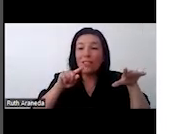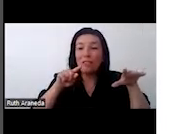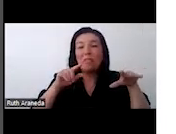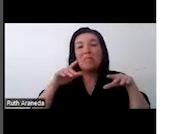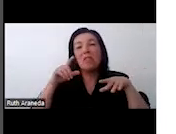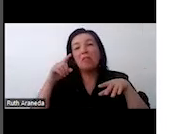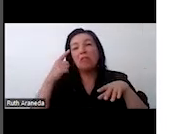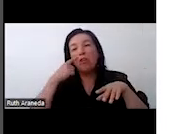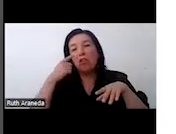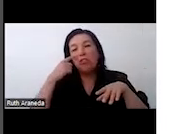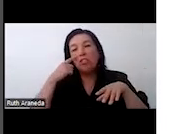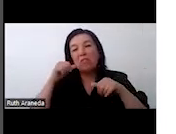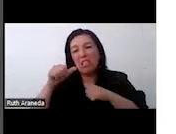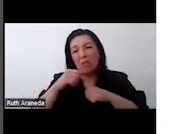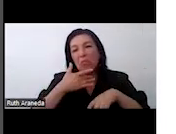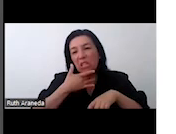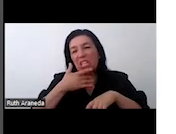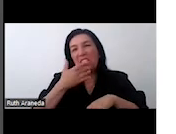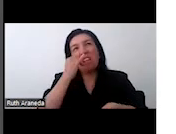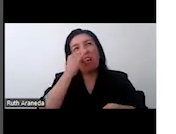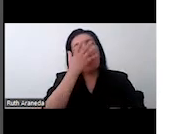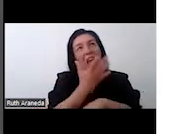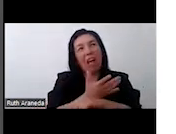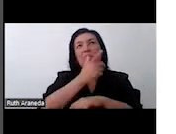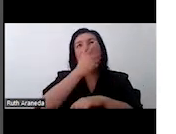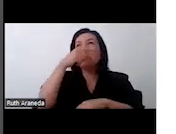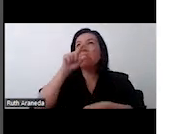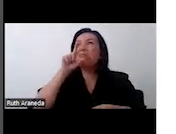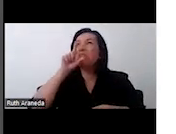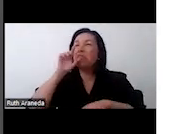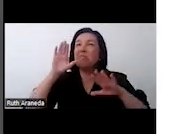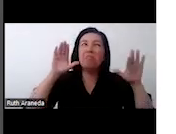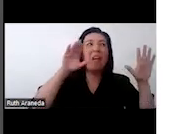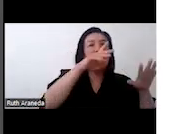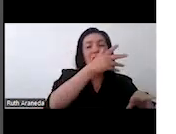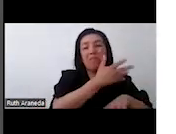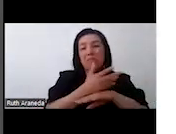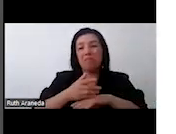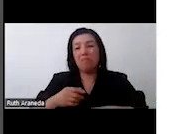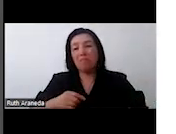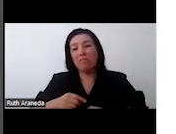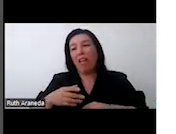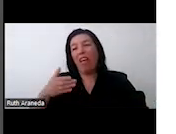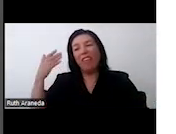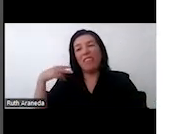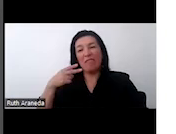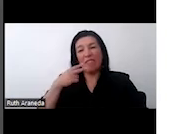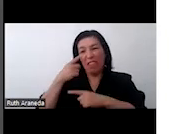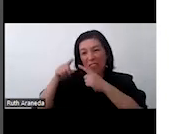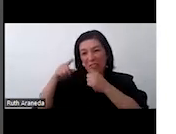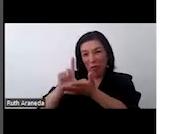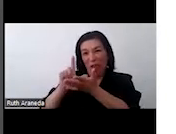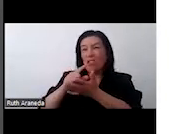cercano, digamos, porque siempre había un entorno de pájaros en todos los lugares que he vivido, que tampoco son tantos, pero he visto muchos